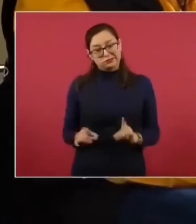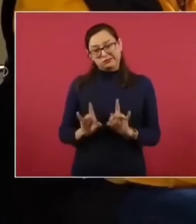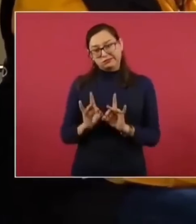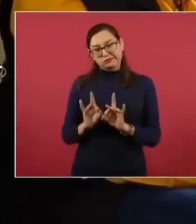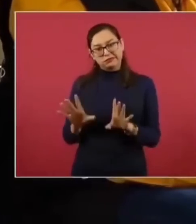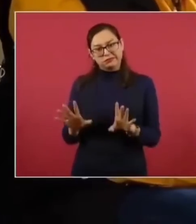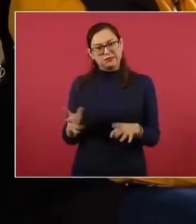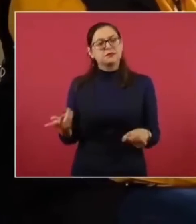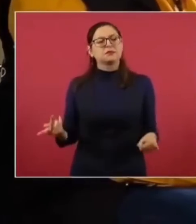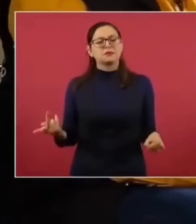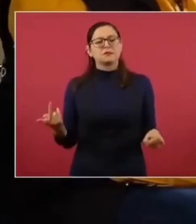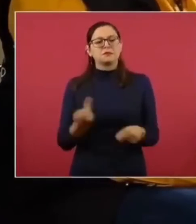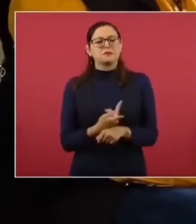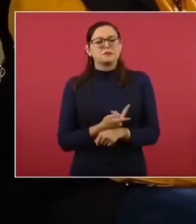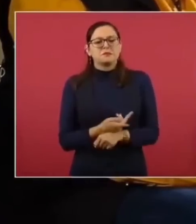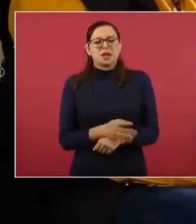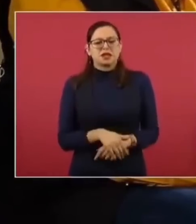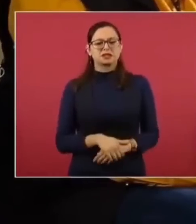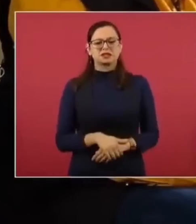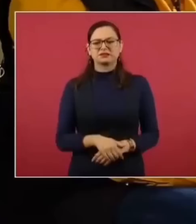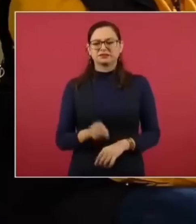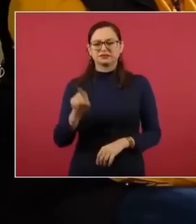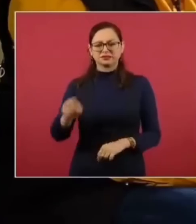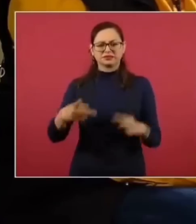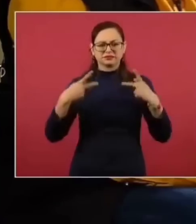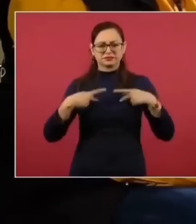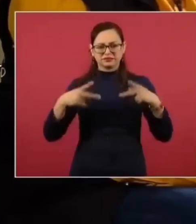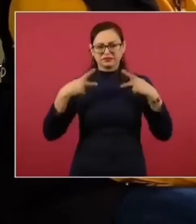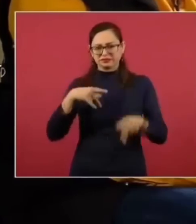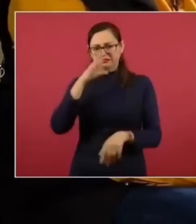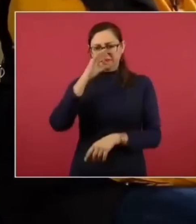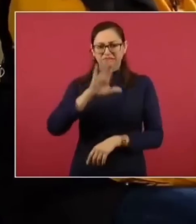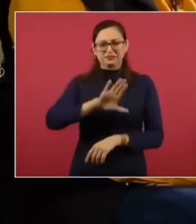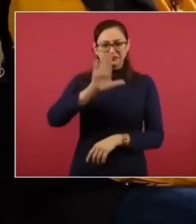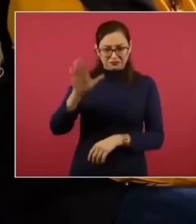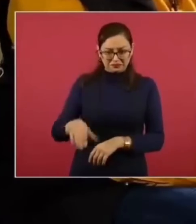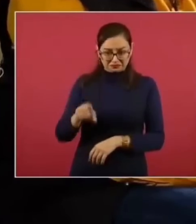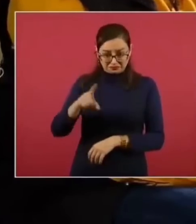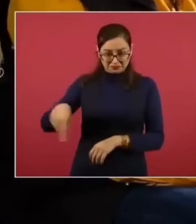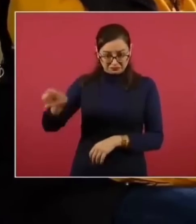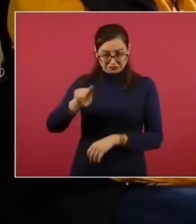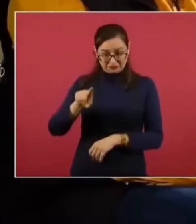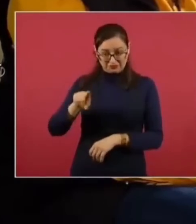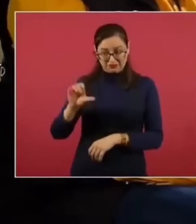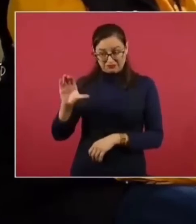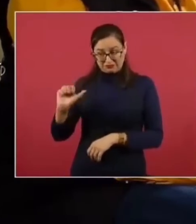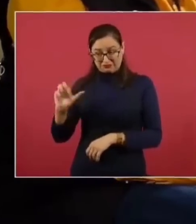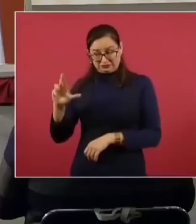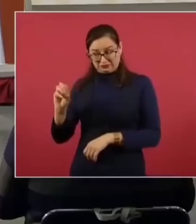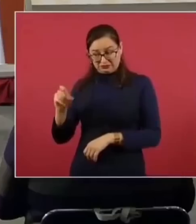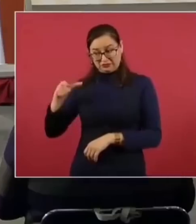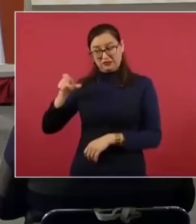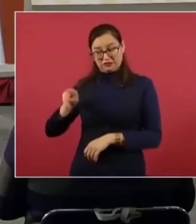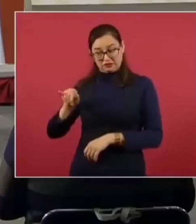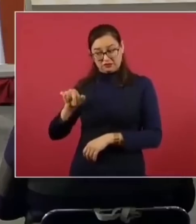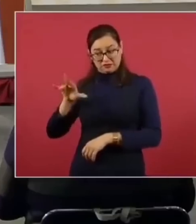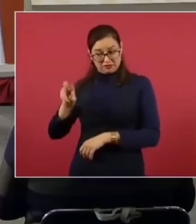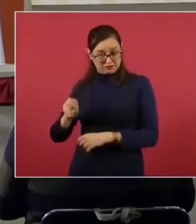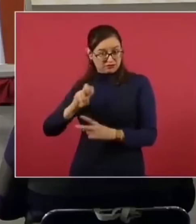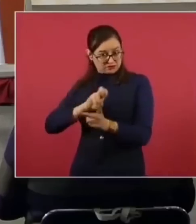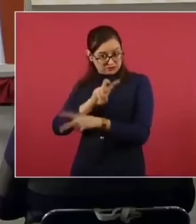¿Cómo participaron estos elementos que fallecieron lamentablemente en el operativo? Pues participaron,